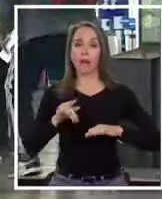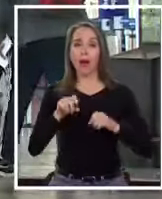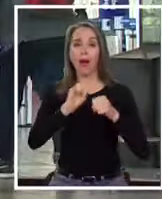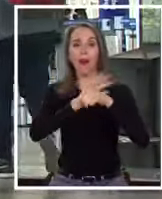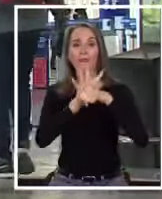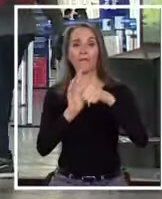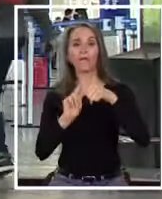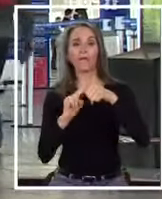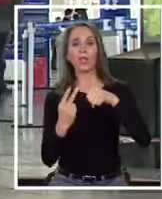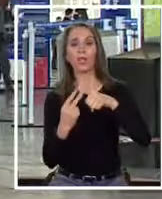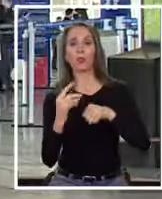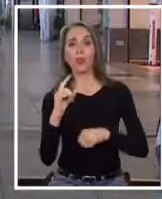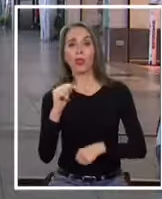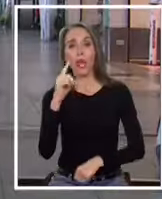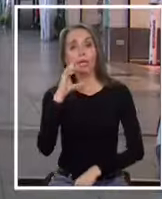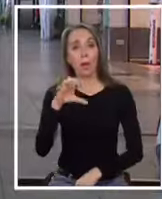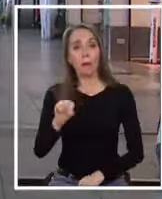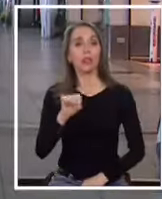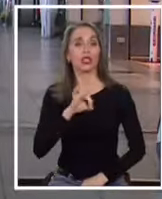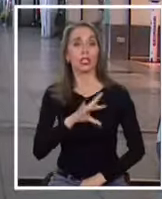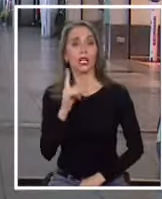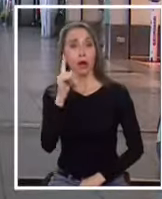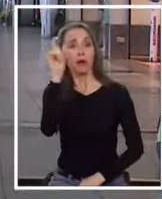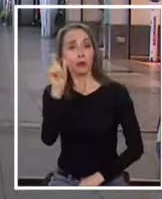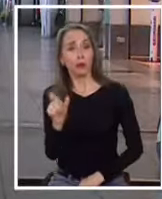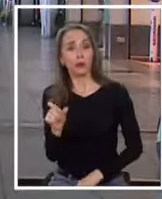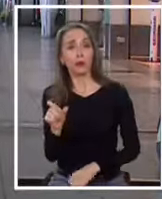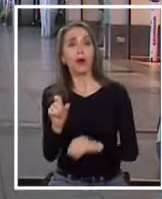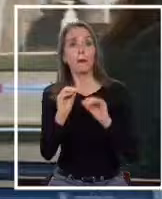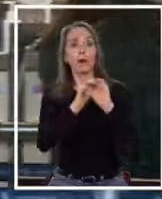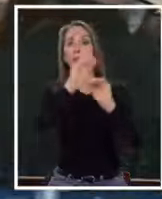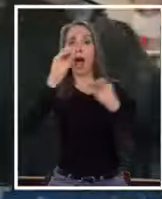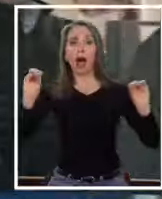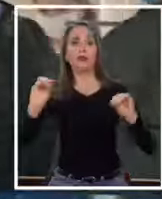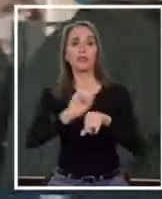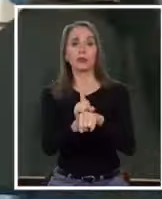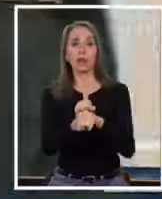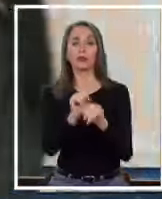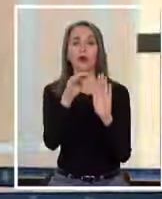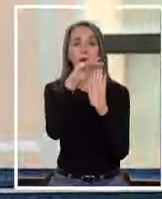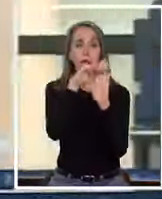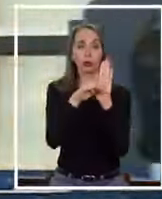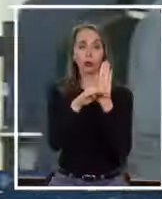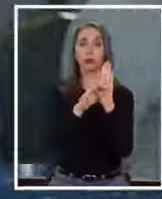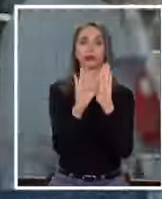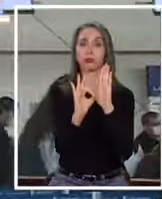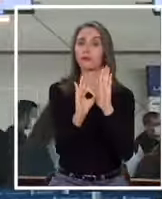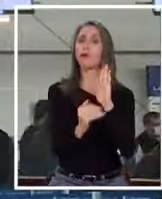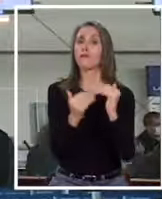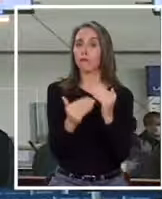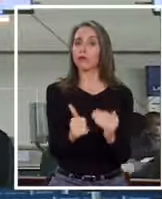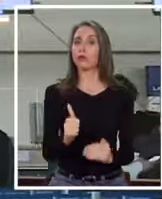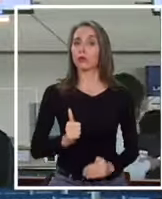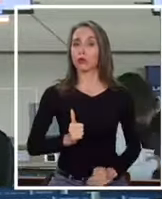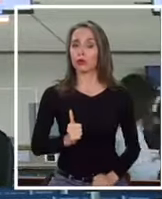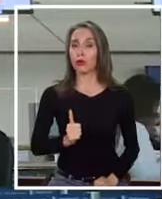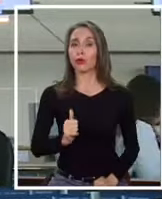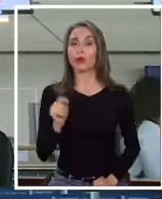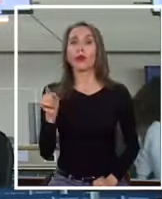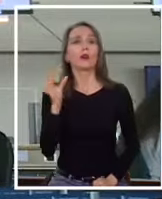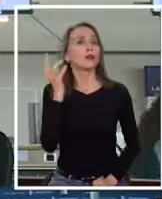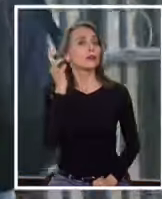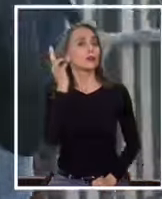Delta se había detectado en el país, pero todas las alarmas se activaron y los protocolos habían funcionado. El caso